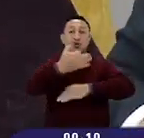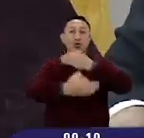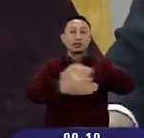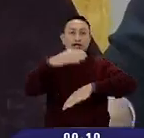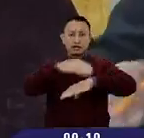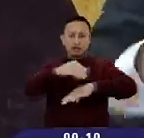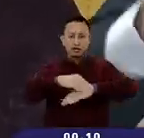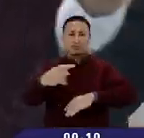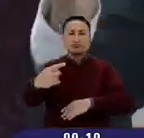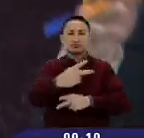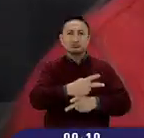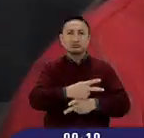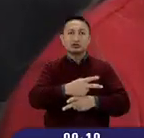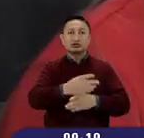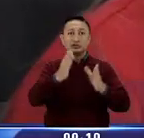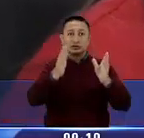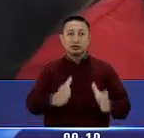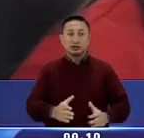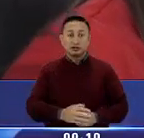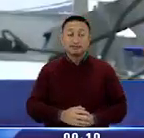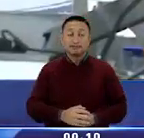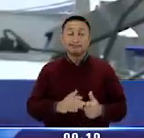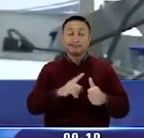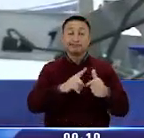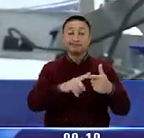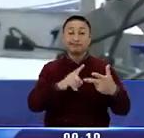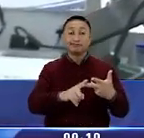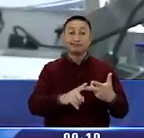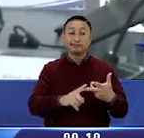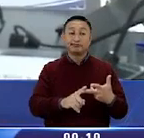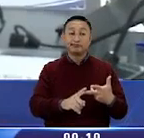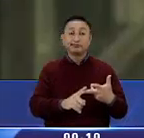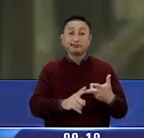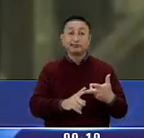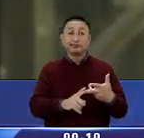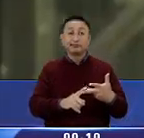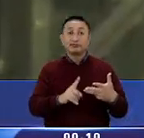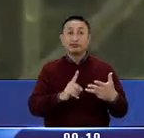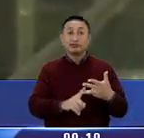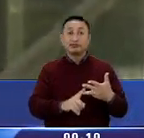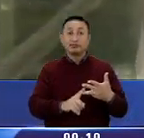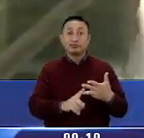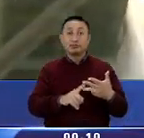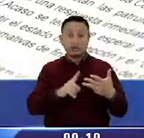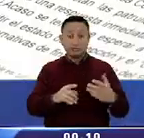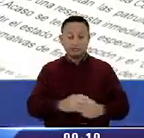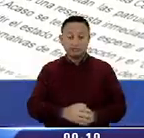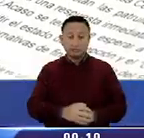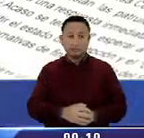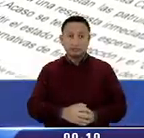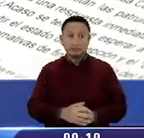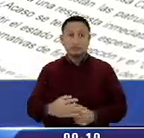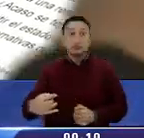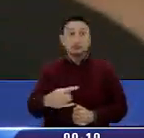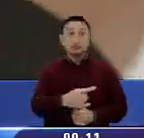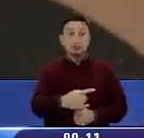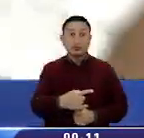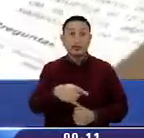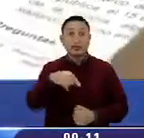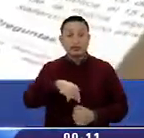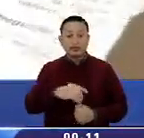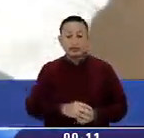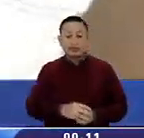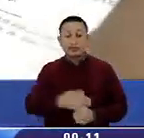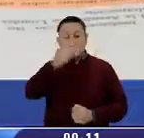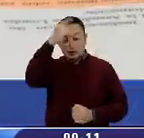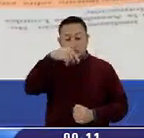los consejeros Andrés Fantoni, Michelle Calvache, Juan Esteban Guarderas y Joana Verdesoto para que cumplan con lo